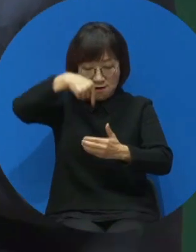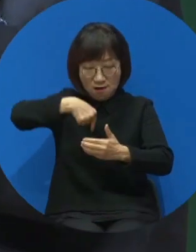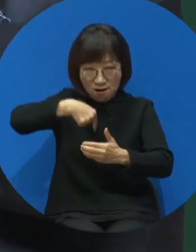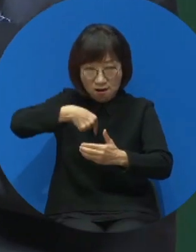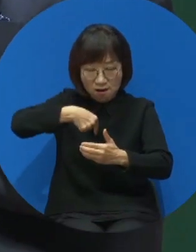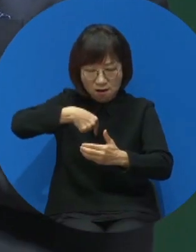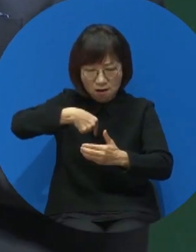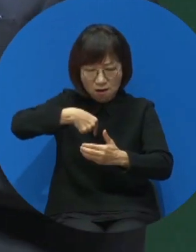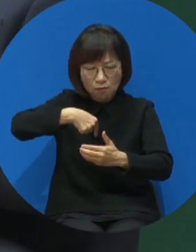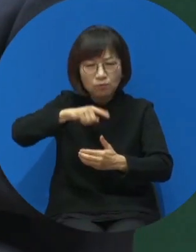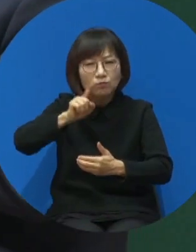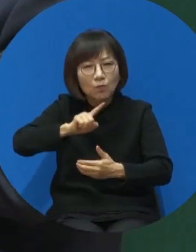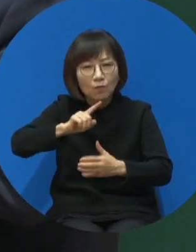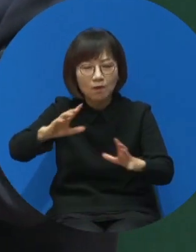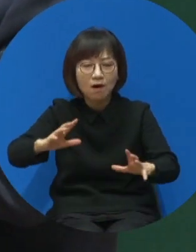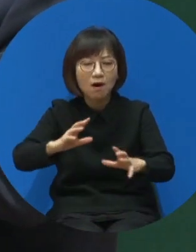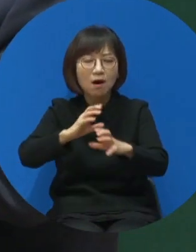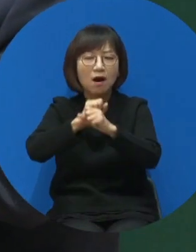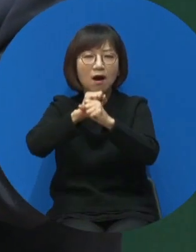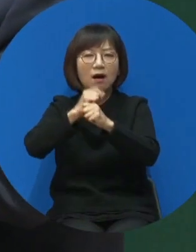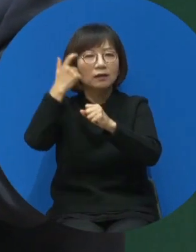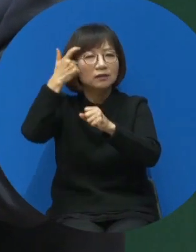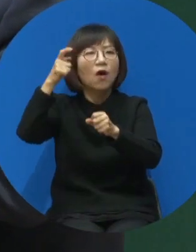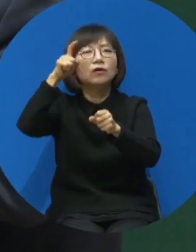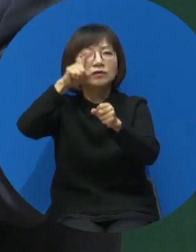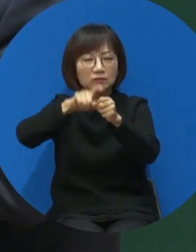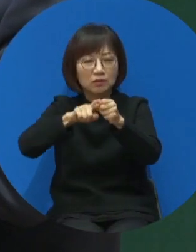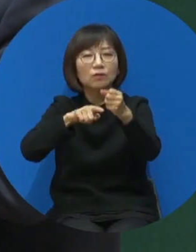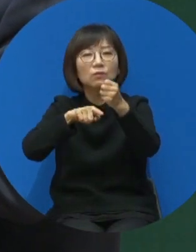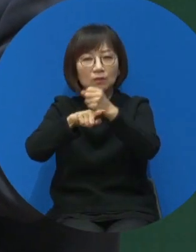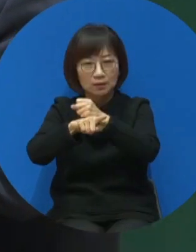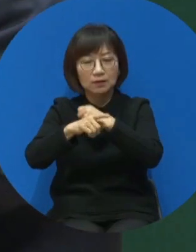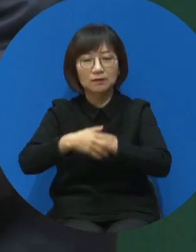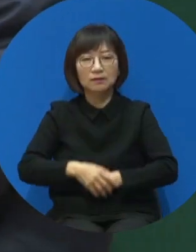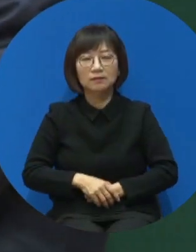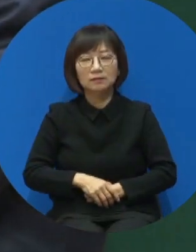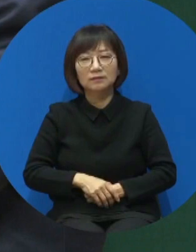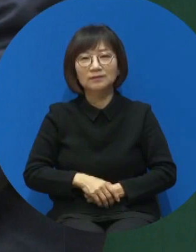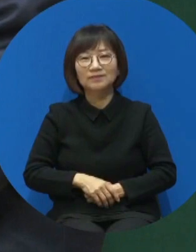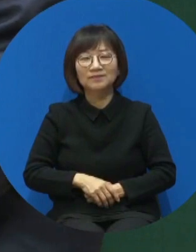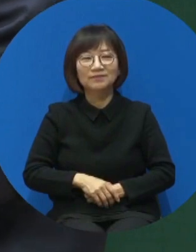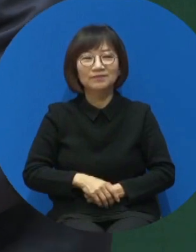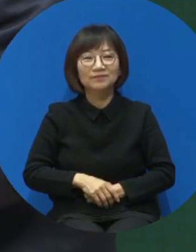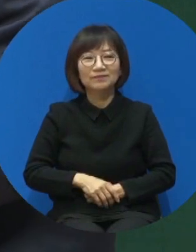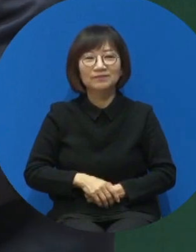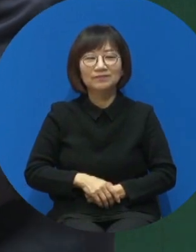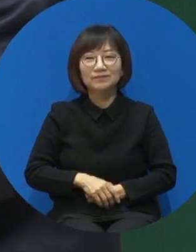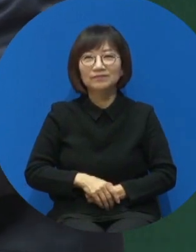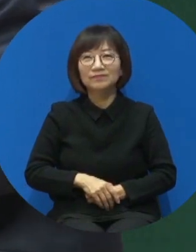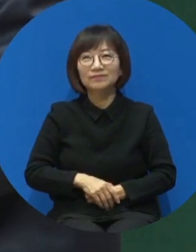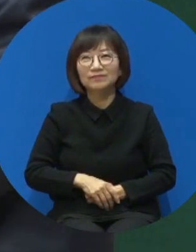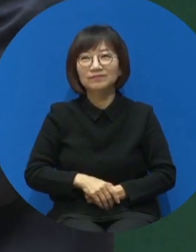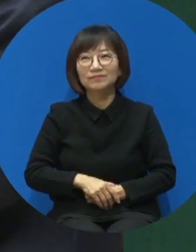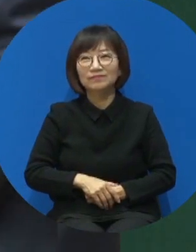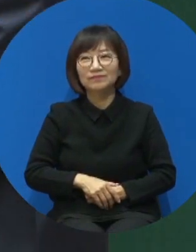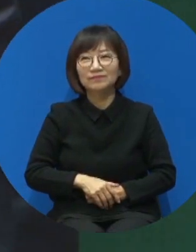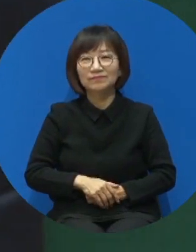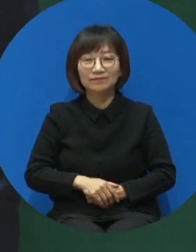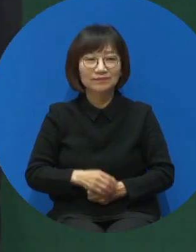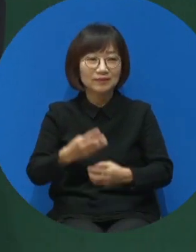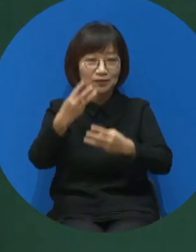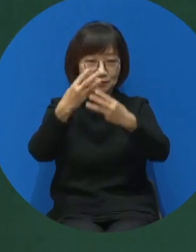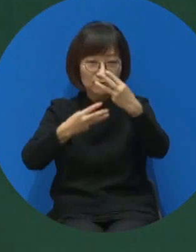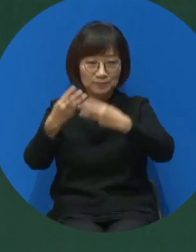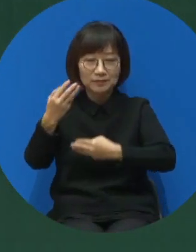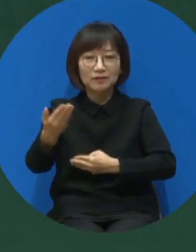con el trono celestial lo que atrás en el tiempo el espacio y mi espíritu todo eso está incluido dentro de esto donde yo conmigo en nervión de mcallen ball saldrá